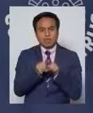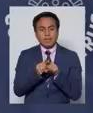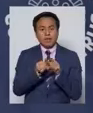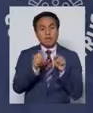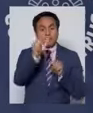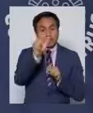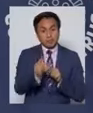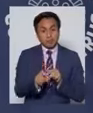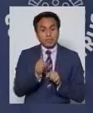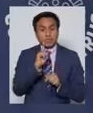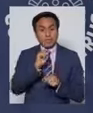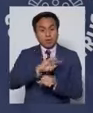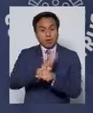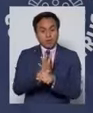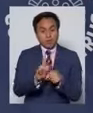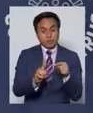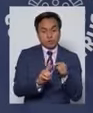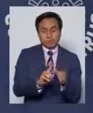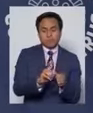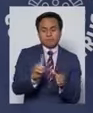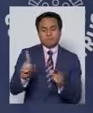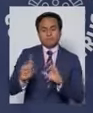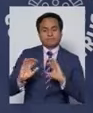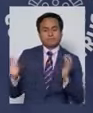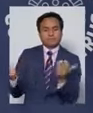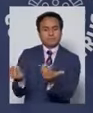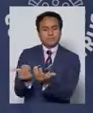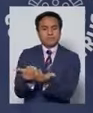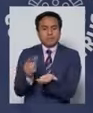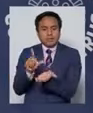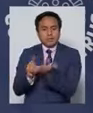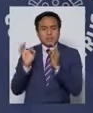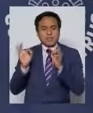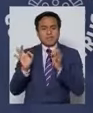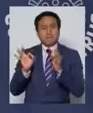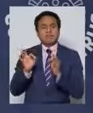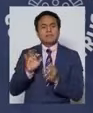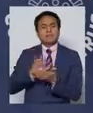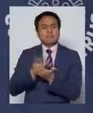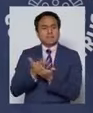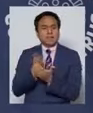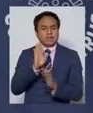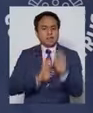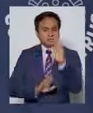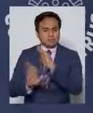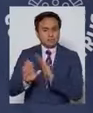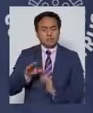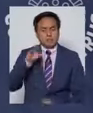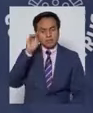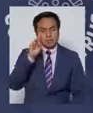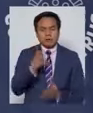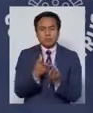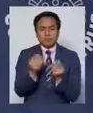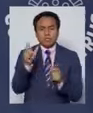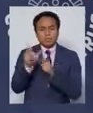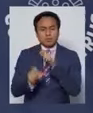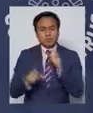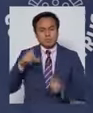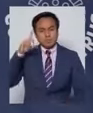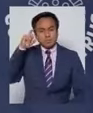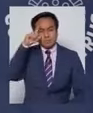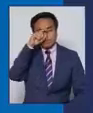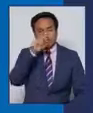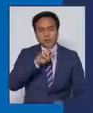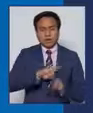a aquellas personas que son COVID-19 en residencias sanitarias. Sabemos la dificultad que tienen muchas personas en